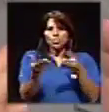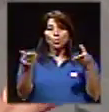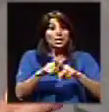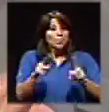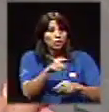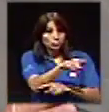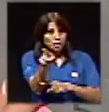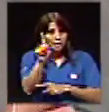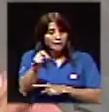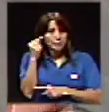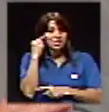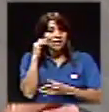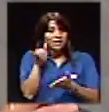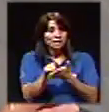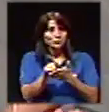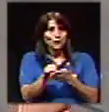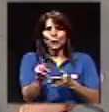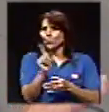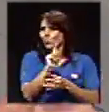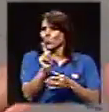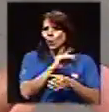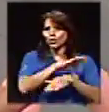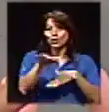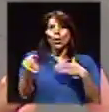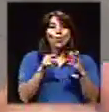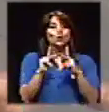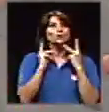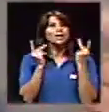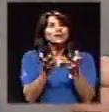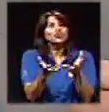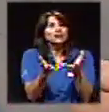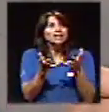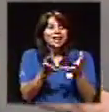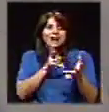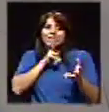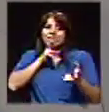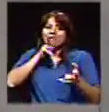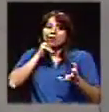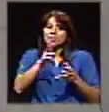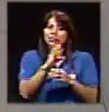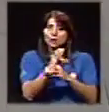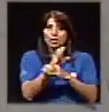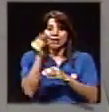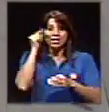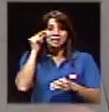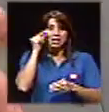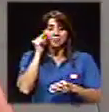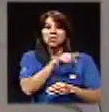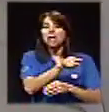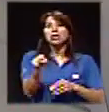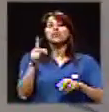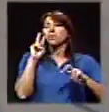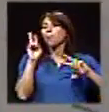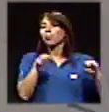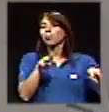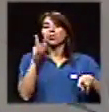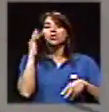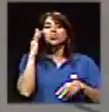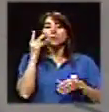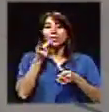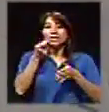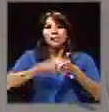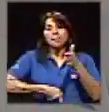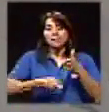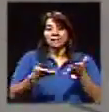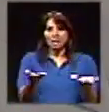todo partido tiene un deseo sincero de cuidar al Estado y que hasta son coherentes en que no les preocupe el tema fiscal porque lo que quieren es dañarlo